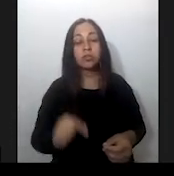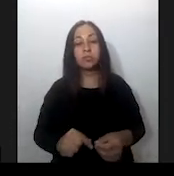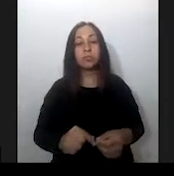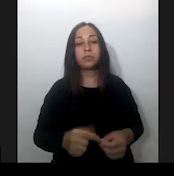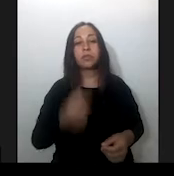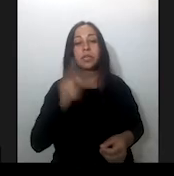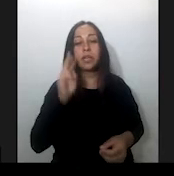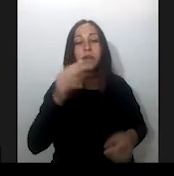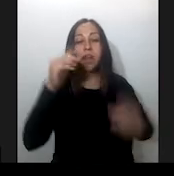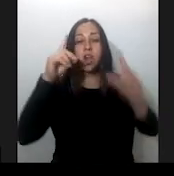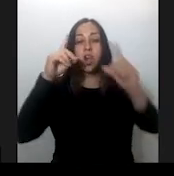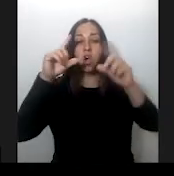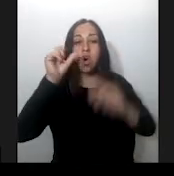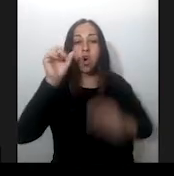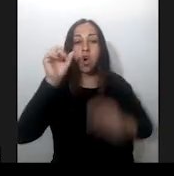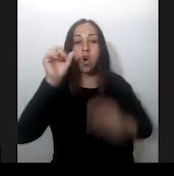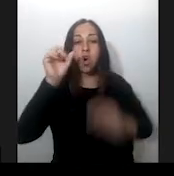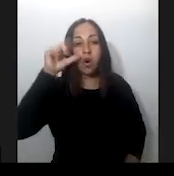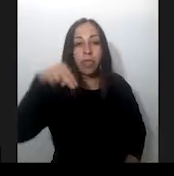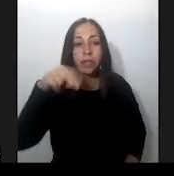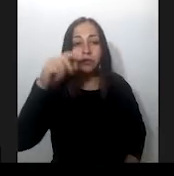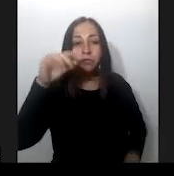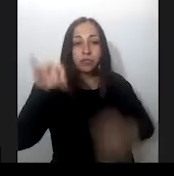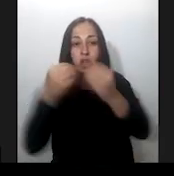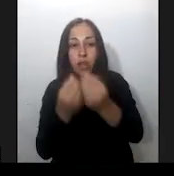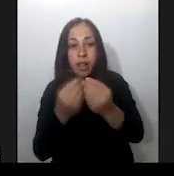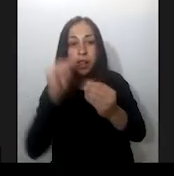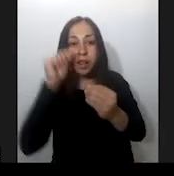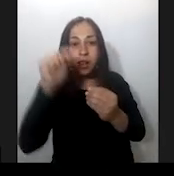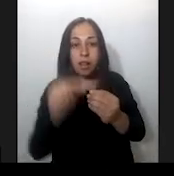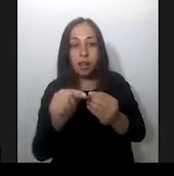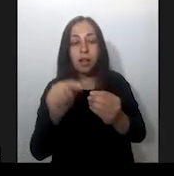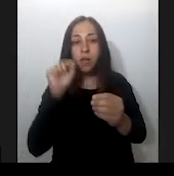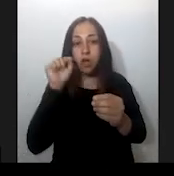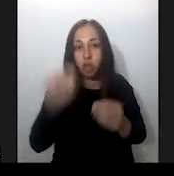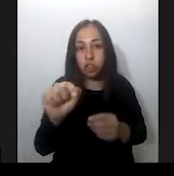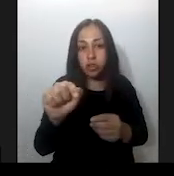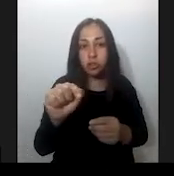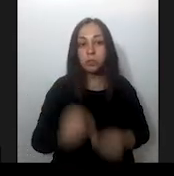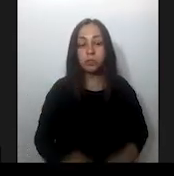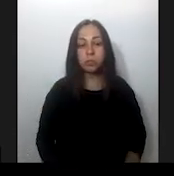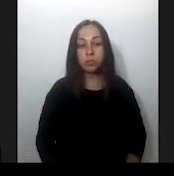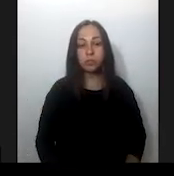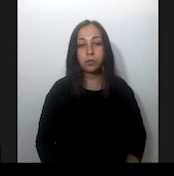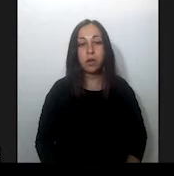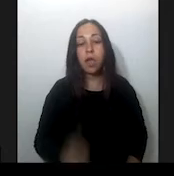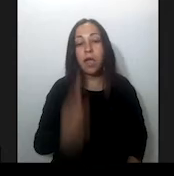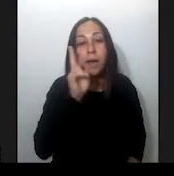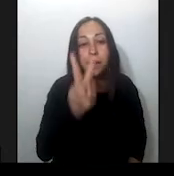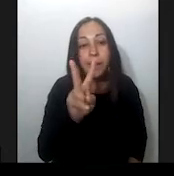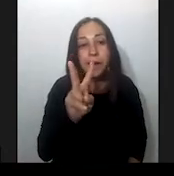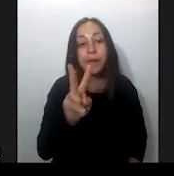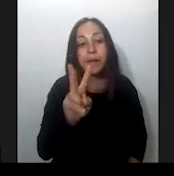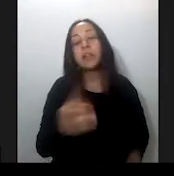que queríamos ver el total de orden. Y de vuelta presionamos este botón para